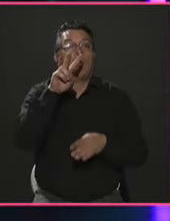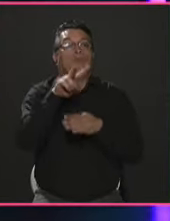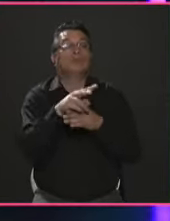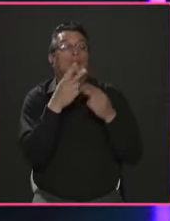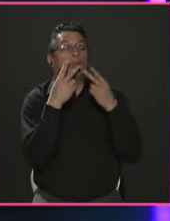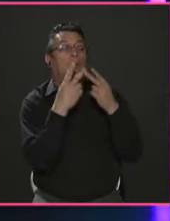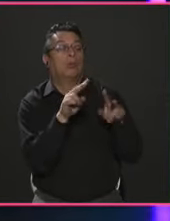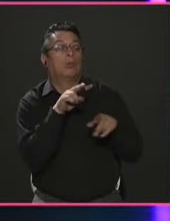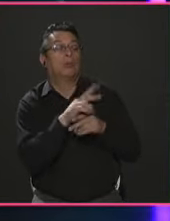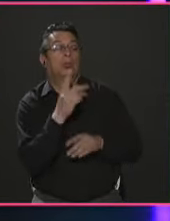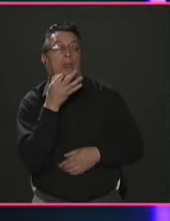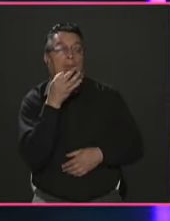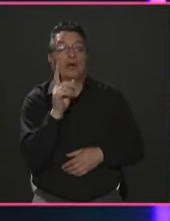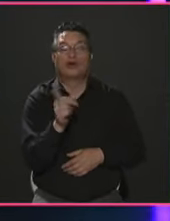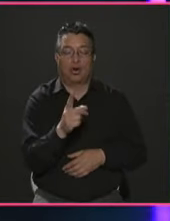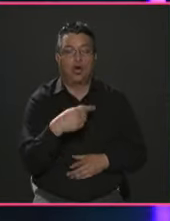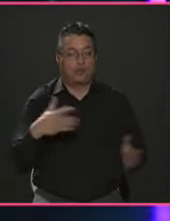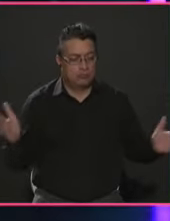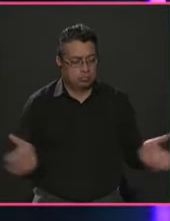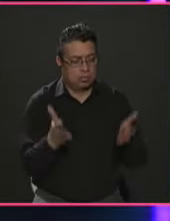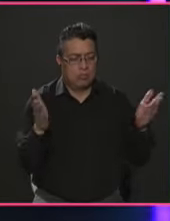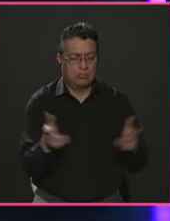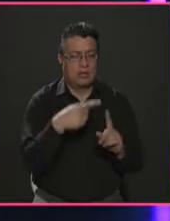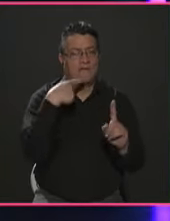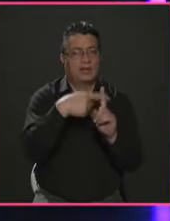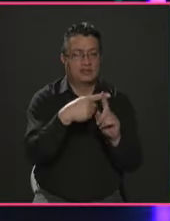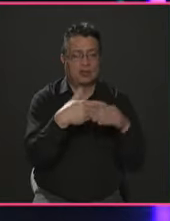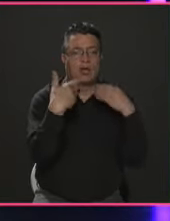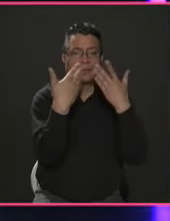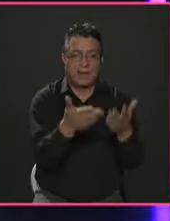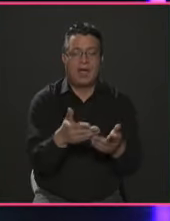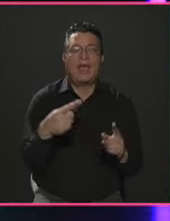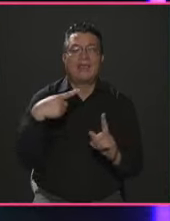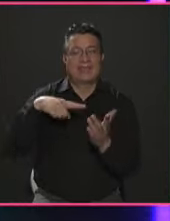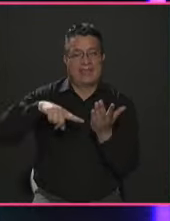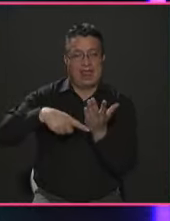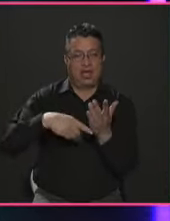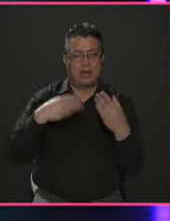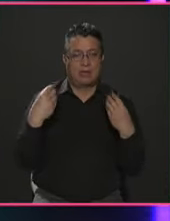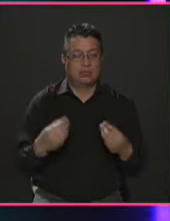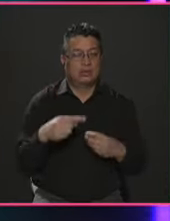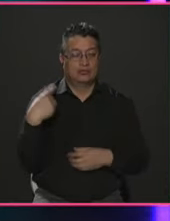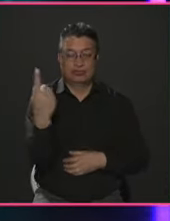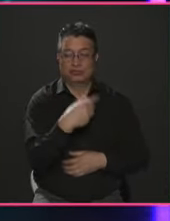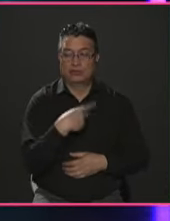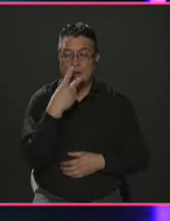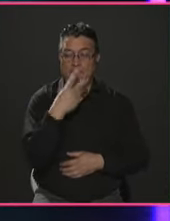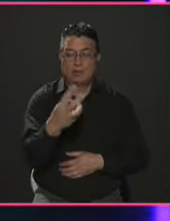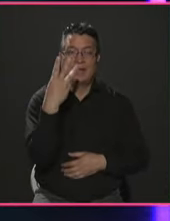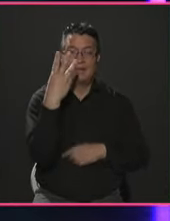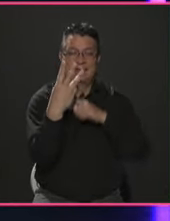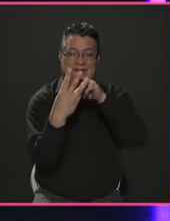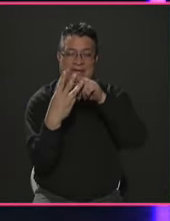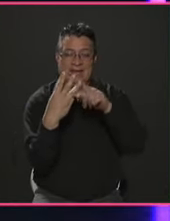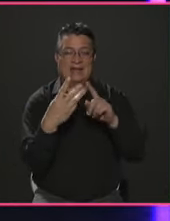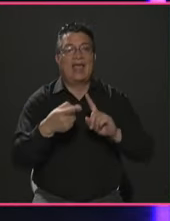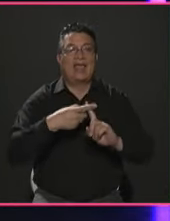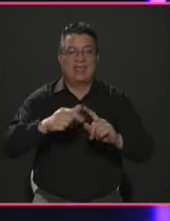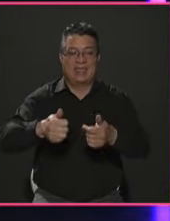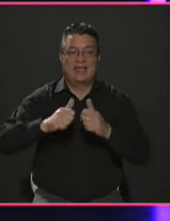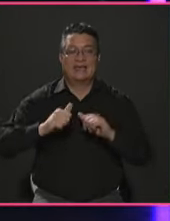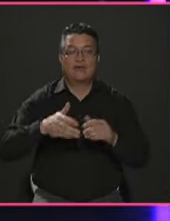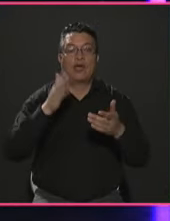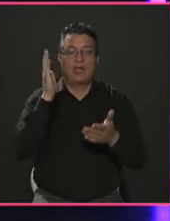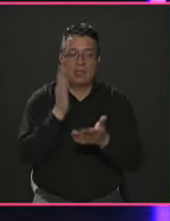promotora Y beneficiaria de lo que esta tecnología tiene para ofrecer desde caf vemos tres desafíos que deben ser acometidos con